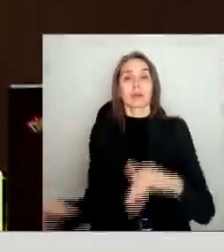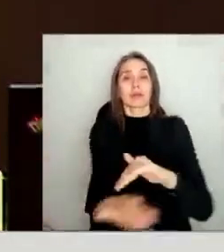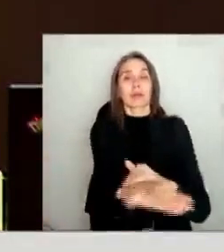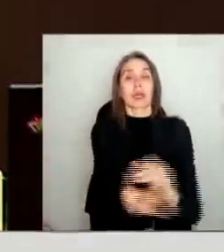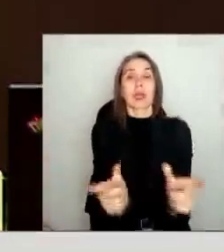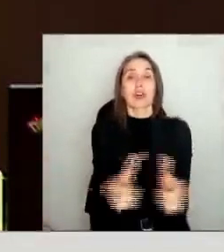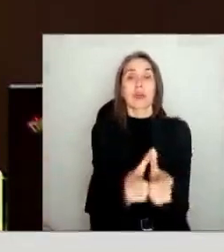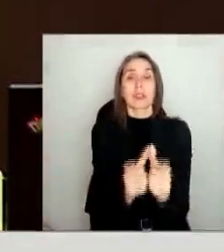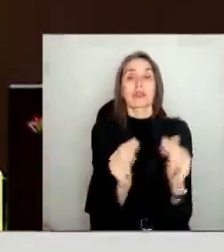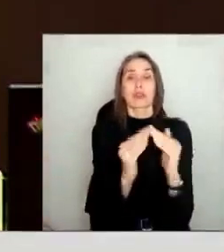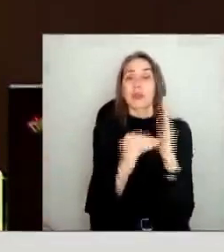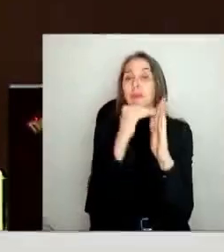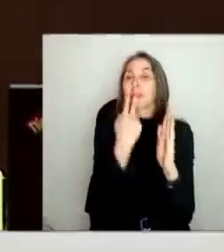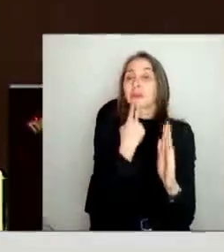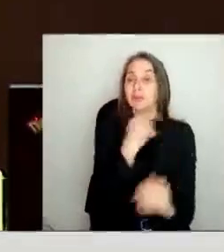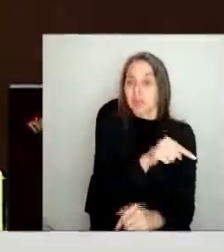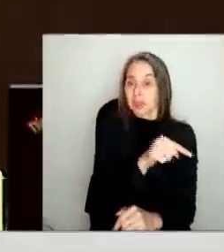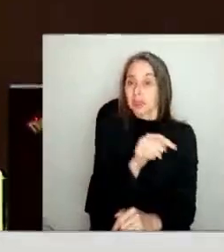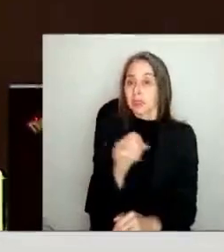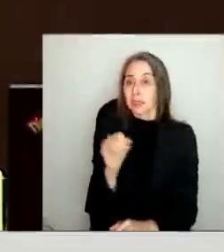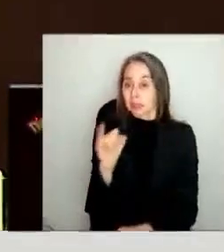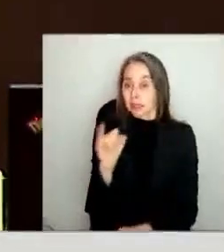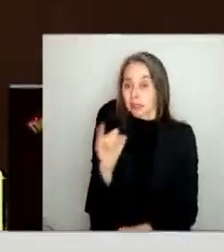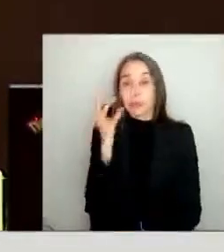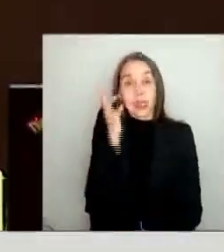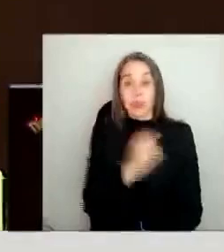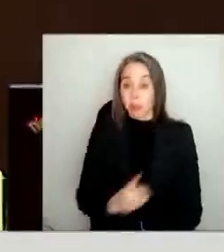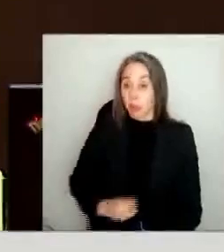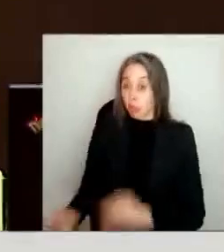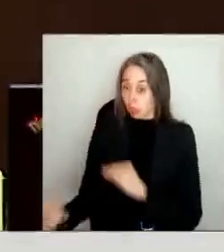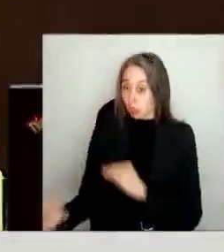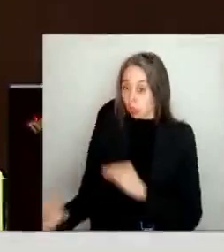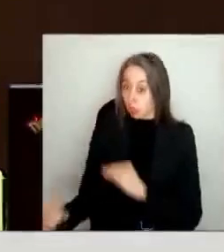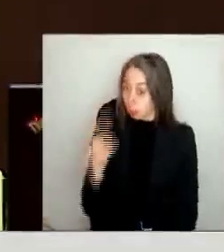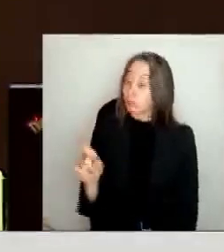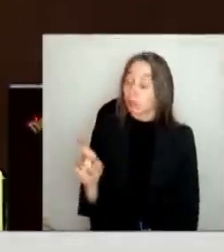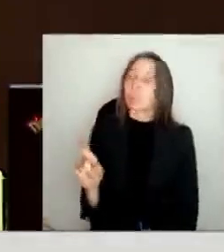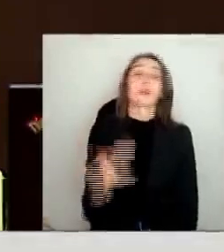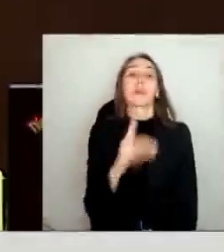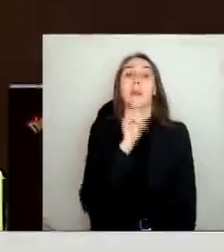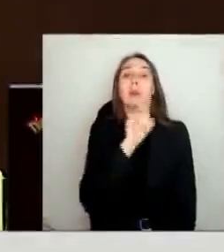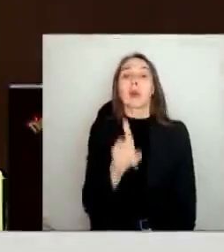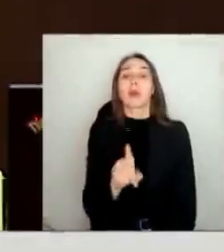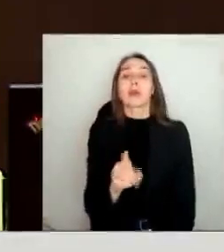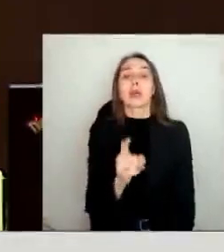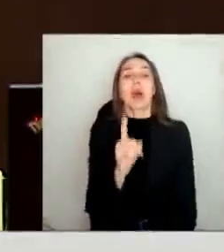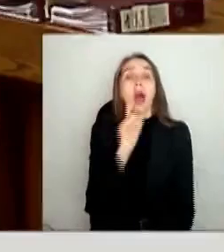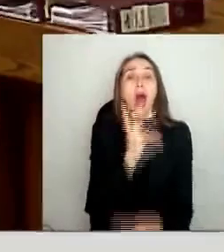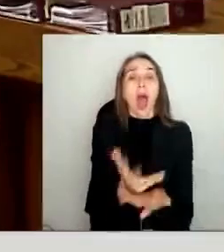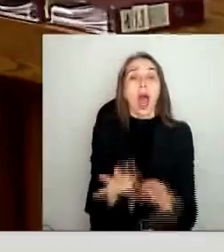vivienda Sí esa es la solicitud diputada hay acuerdo no hay acuerdo en